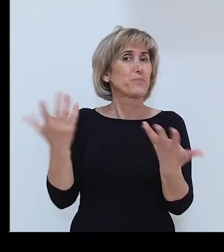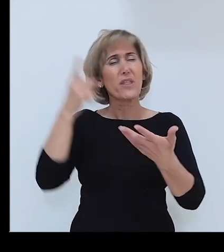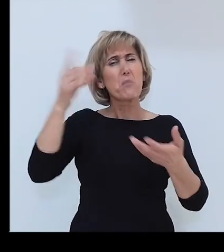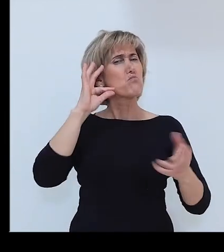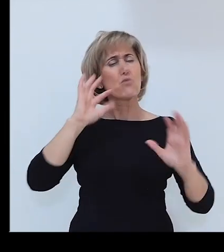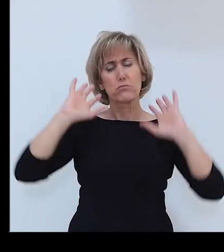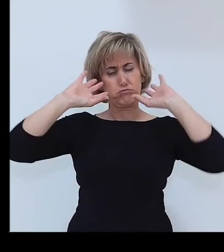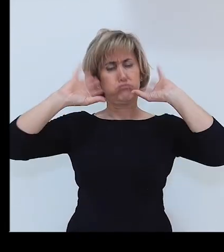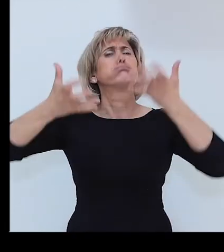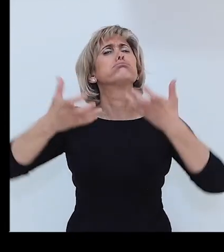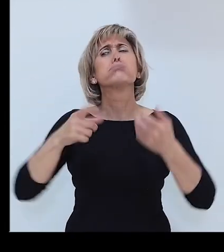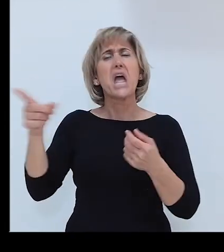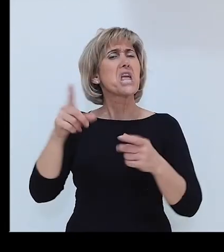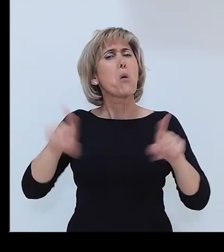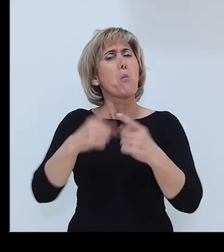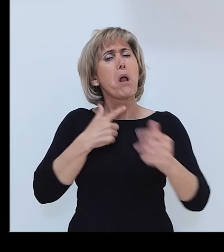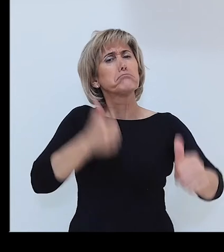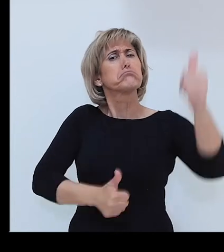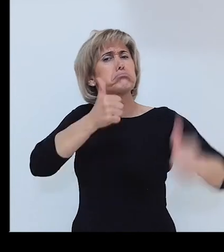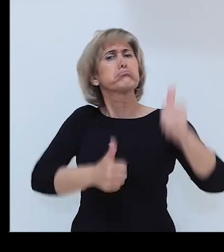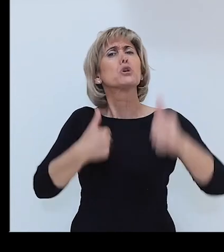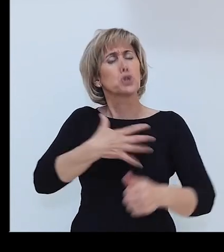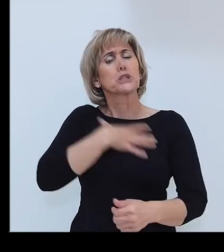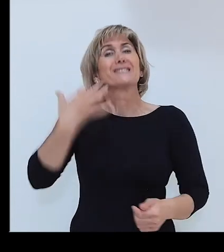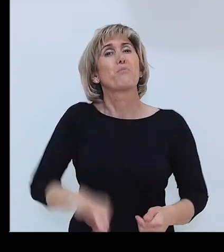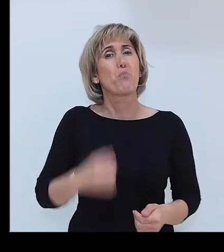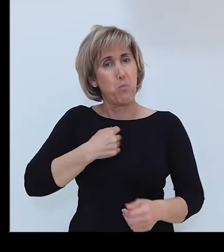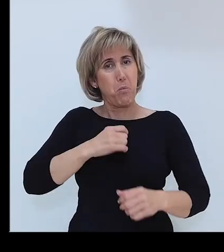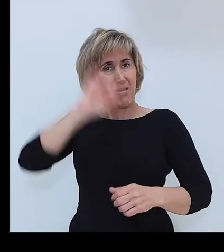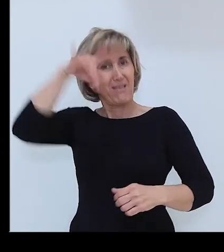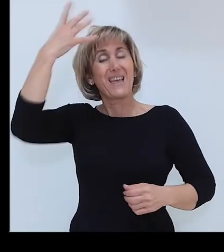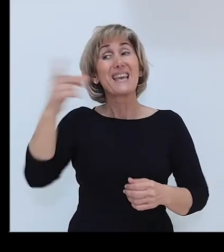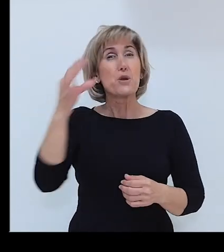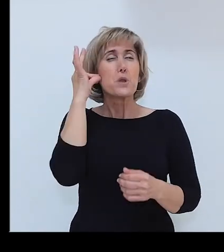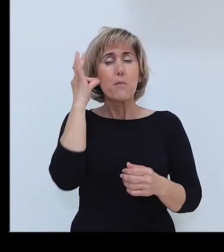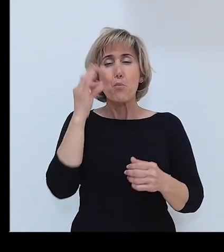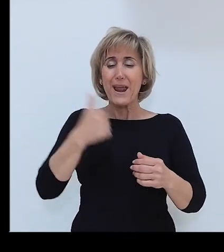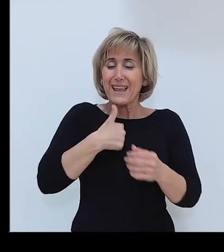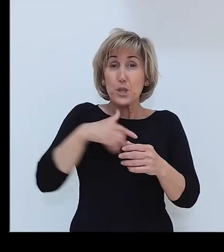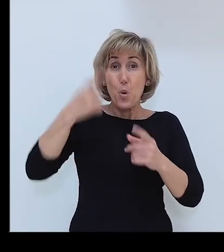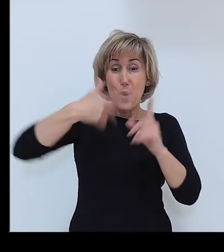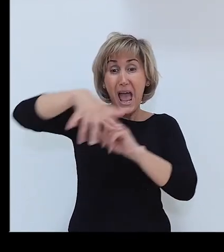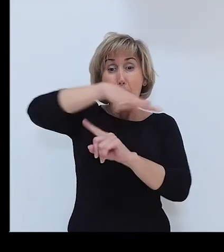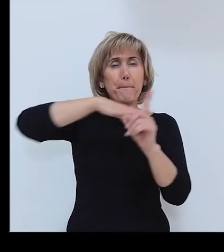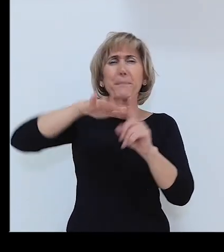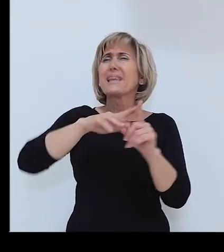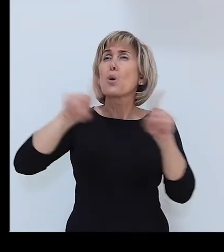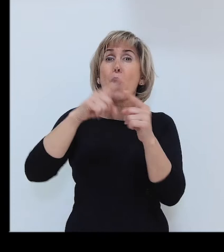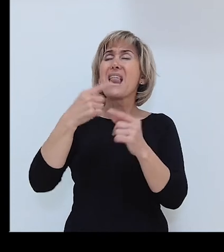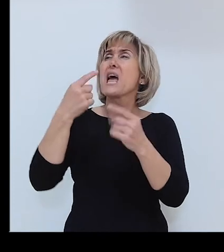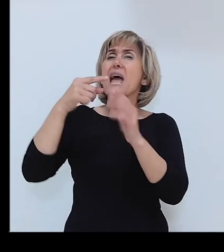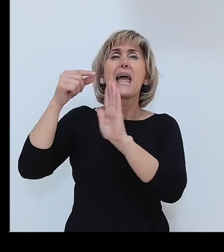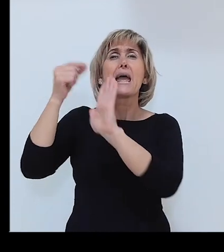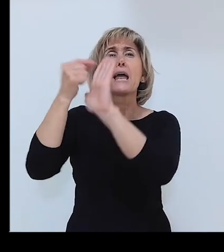familia, ¿no? Que se rebelara, ¿no? Un entorno en el que se rebela, en el que desafía, ¿no? Una persona que nace